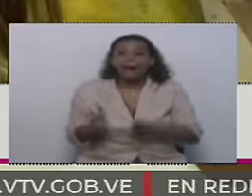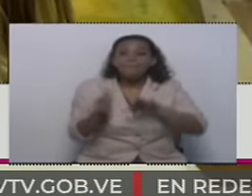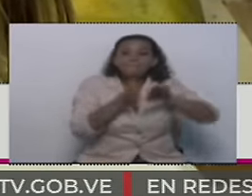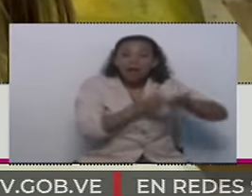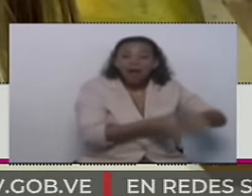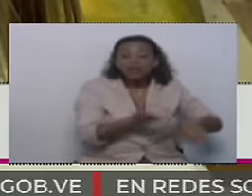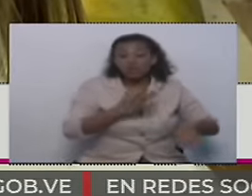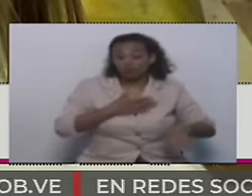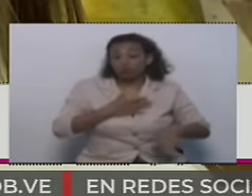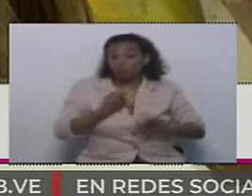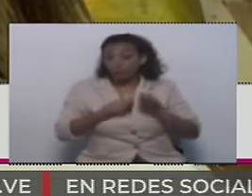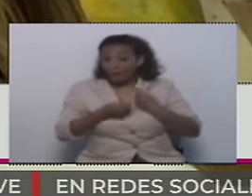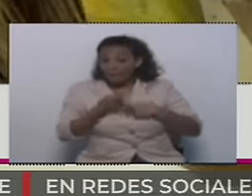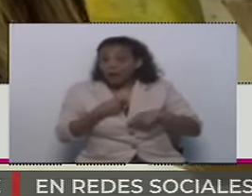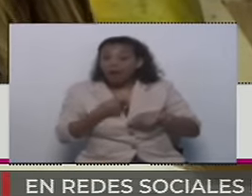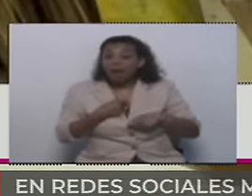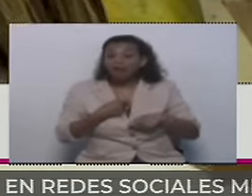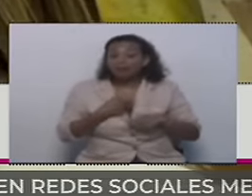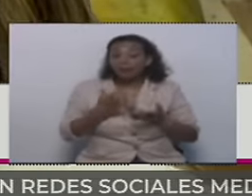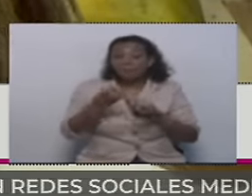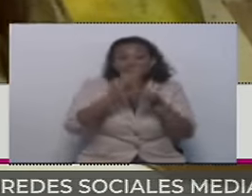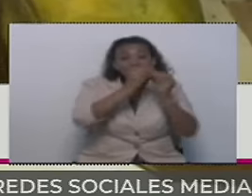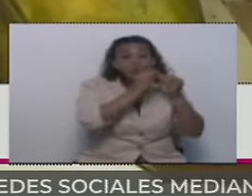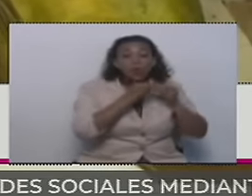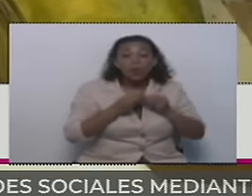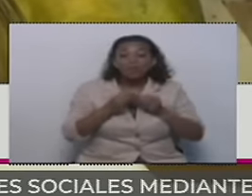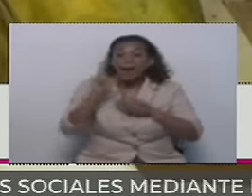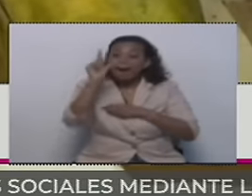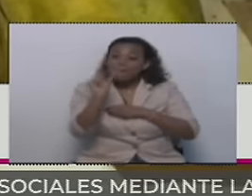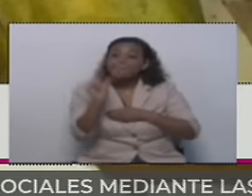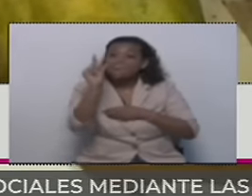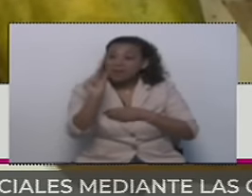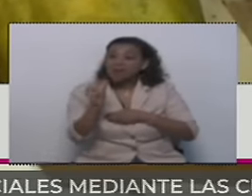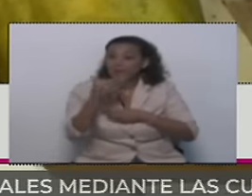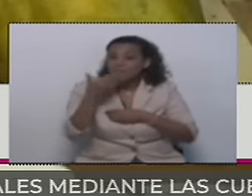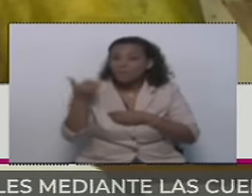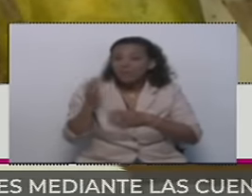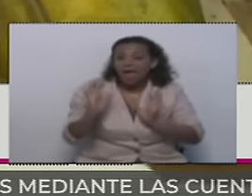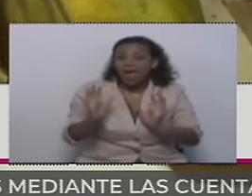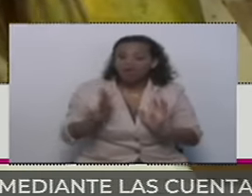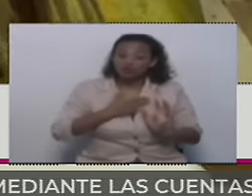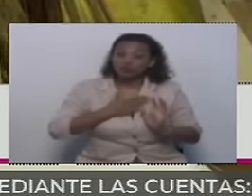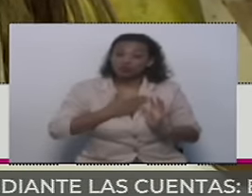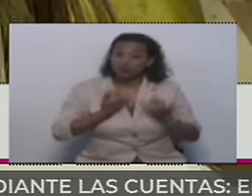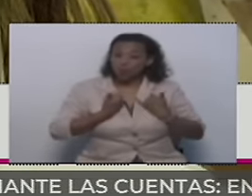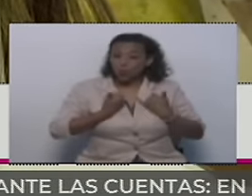tengo una bodega, yo doy mejores precios, porque yo soy